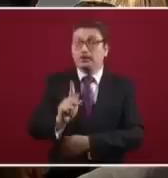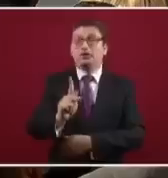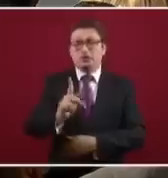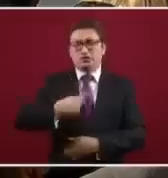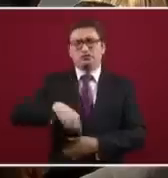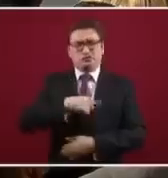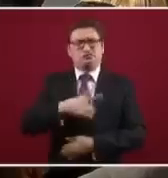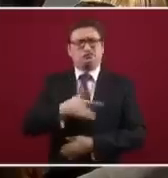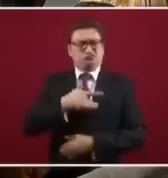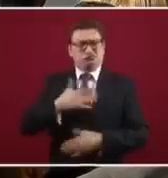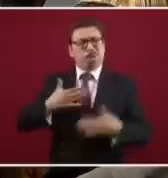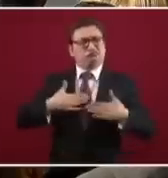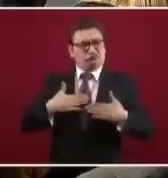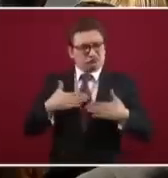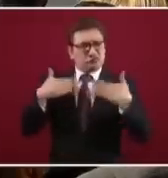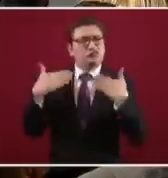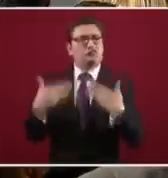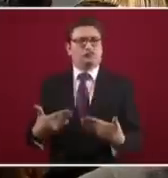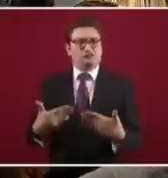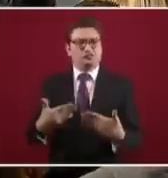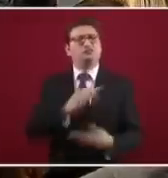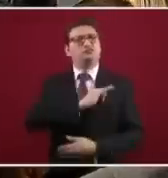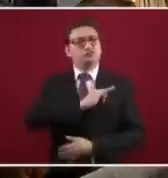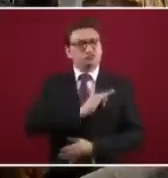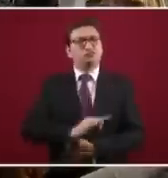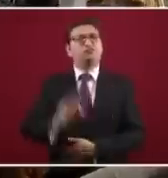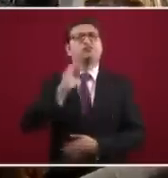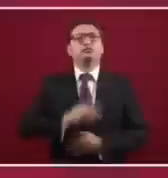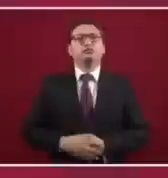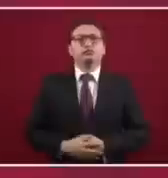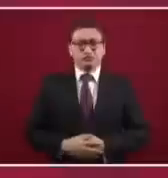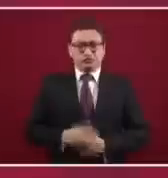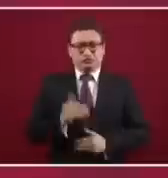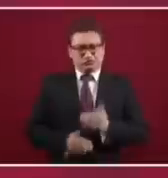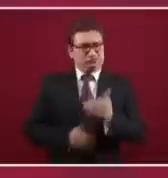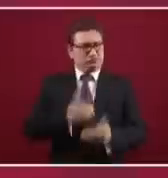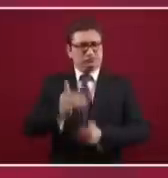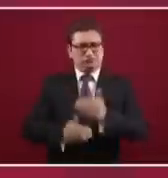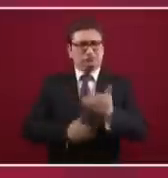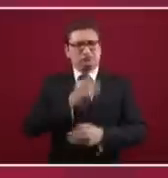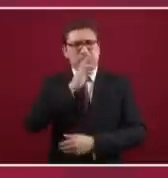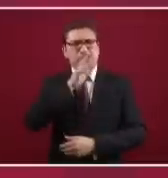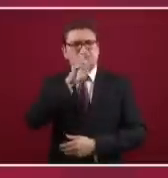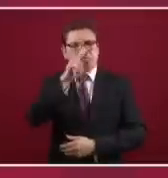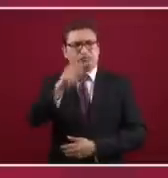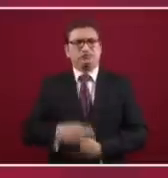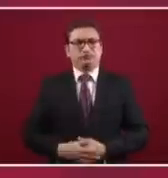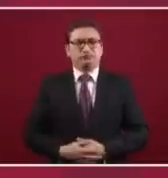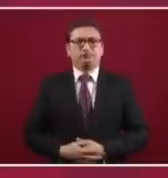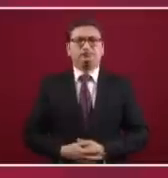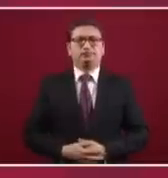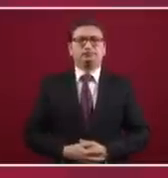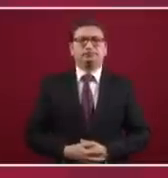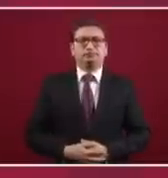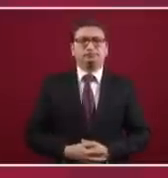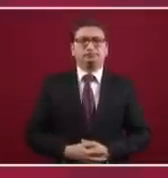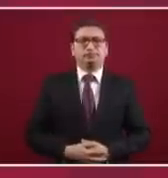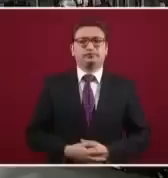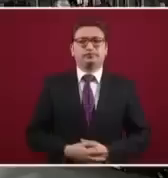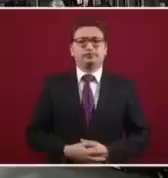tenemos confianza de que vamos a poder avanzar en este